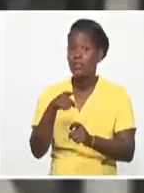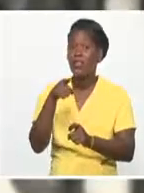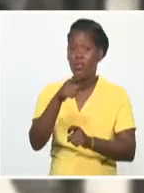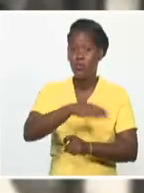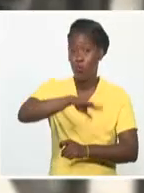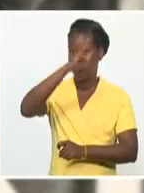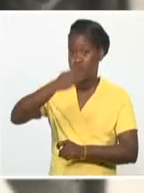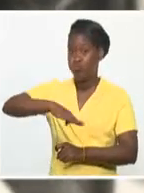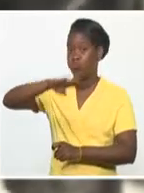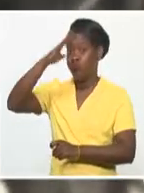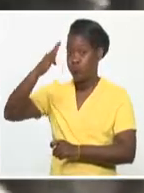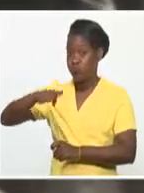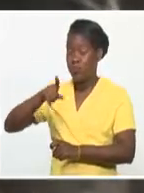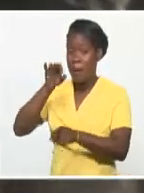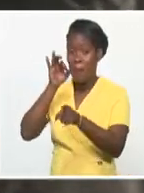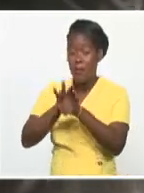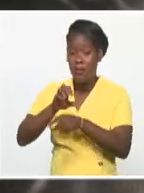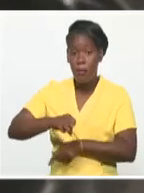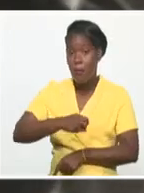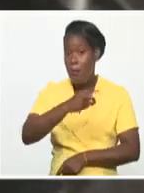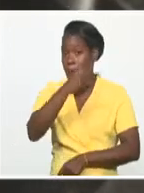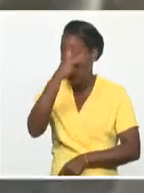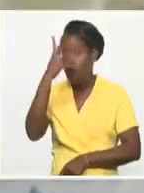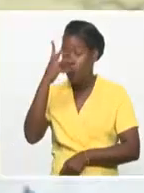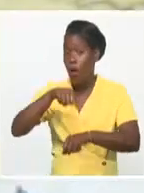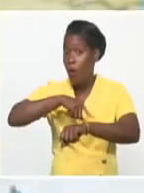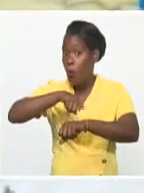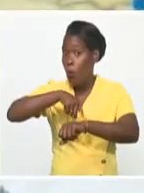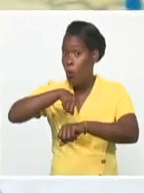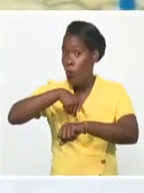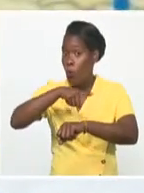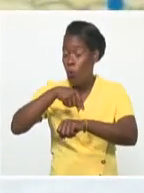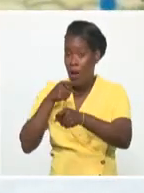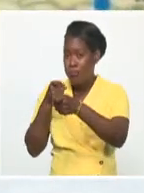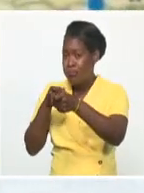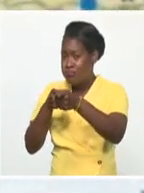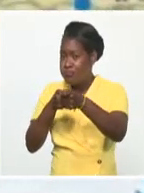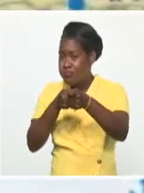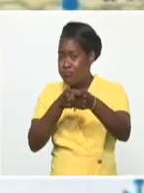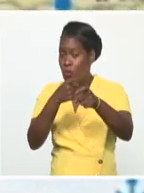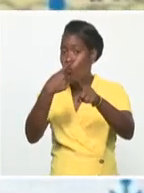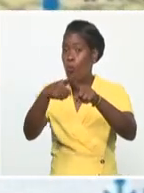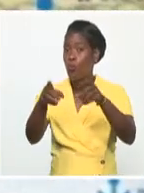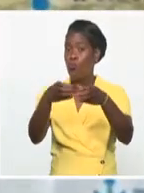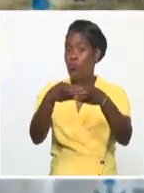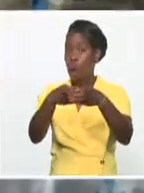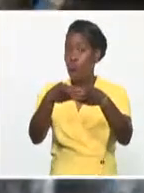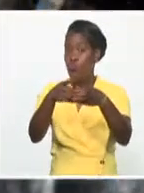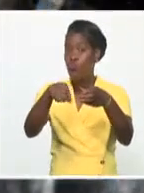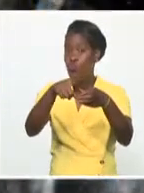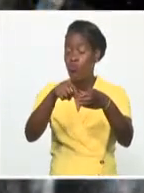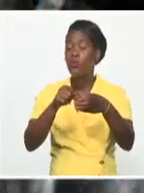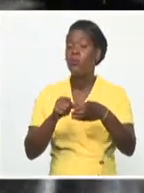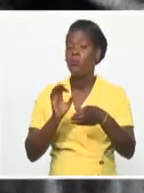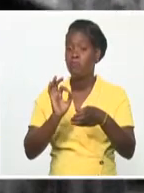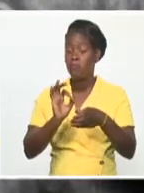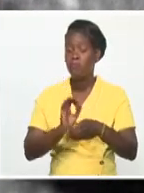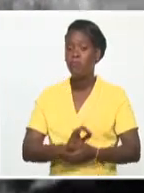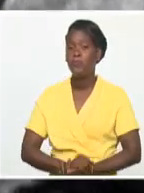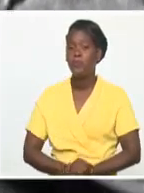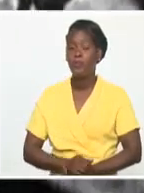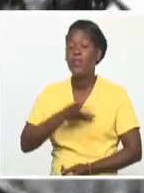cuba comienza en la madrugada fueron varias horas de duro enfrentamiento contra una guarnición de más de 60 hombres que el propio